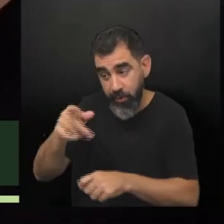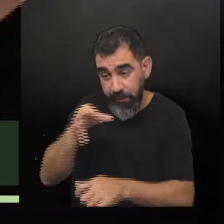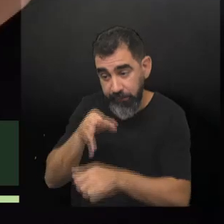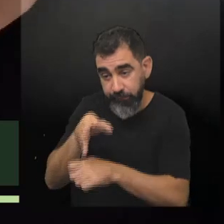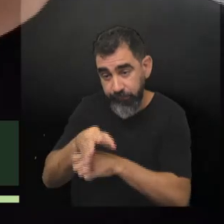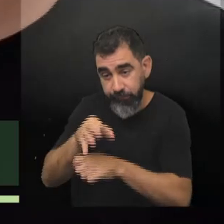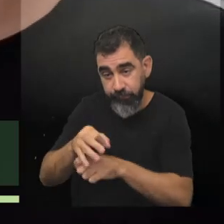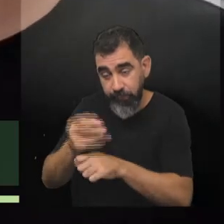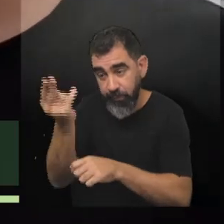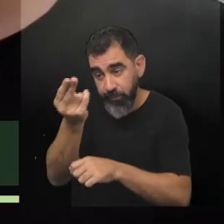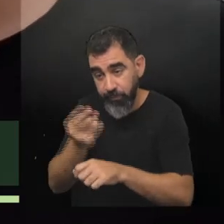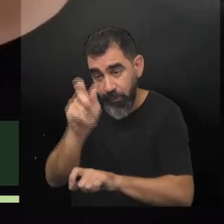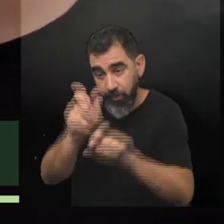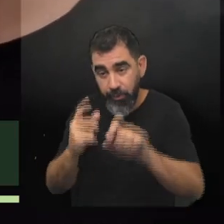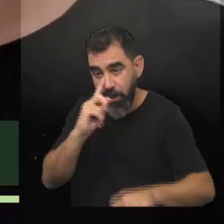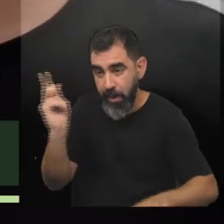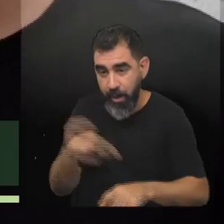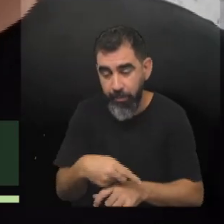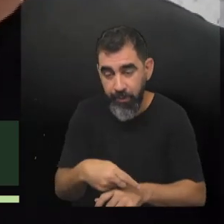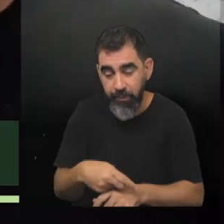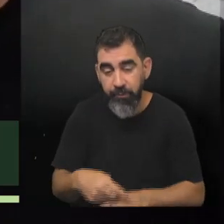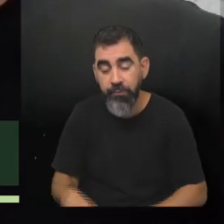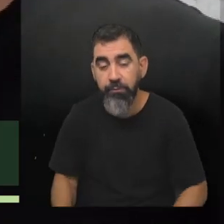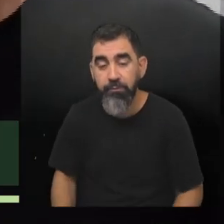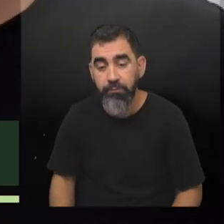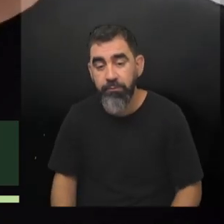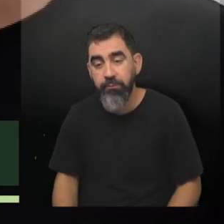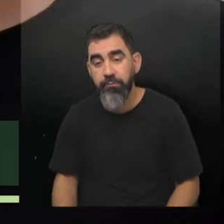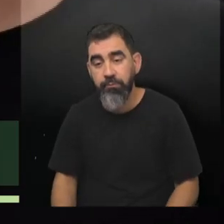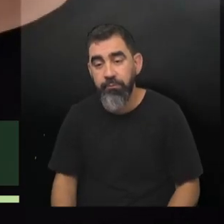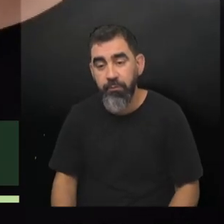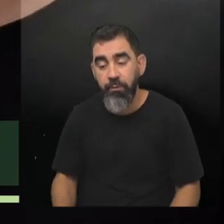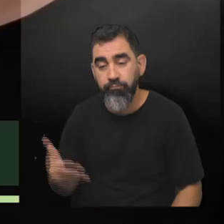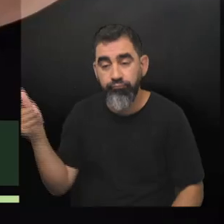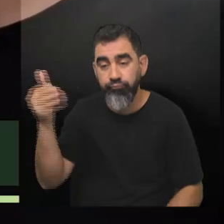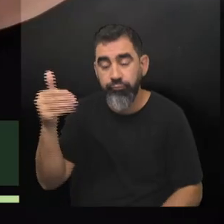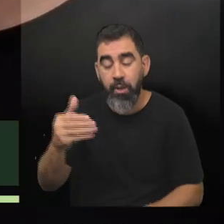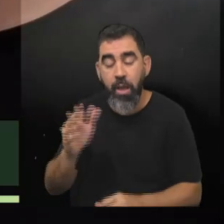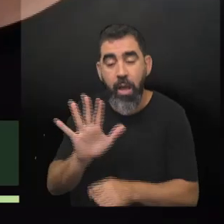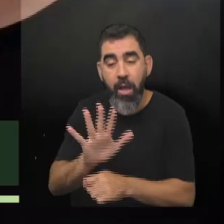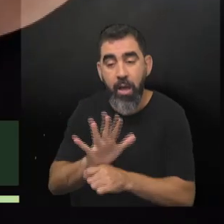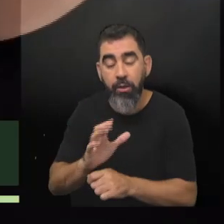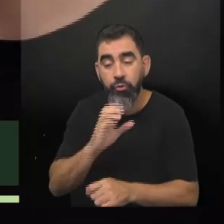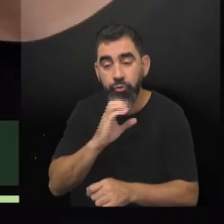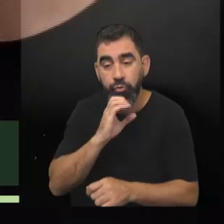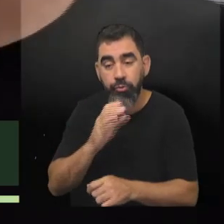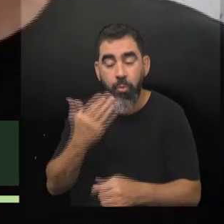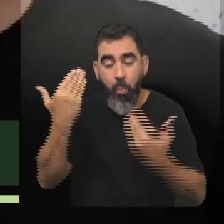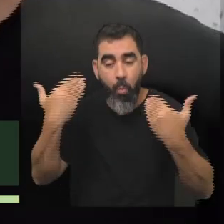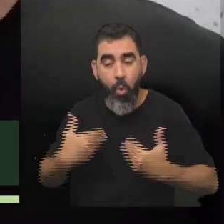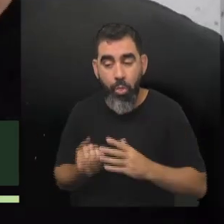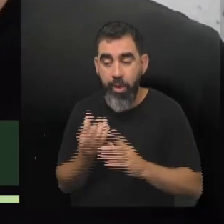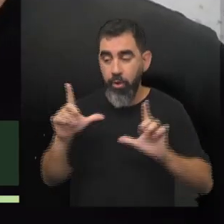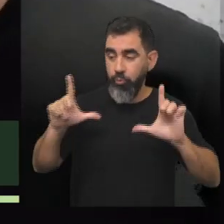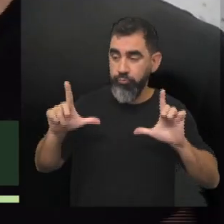tomar retratos eh rápidos a personas estuvo yendo estuvieron yendo los actores y actrices de la comedia como modelos y